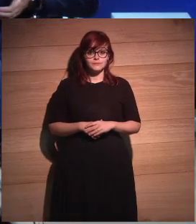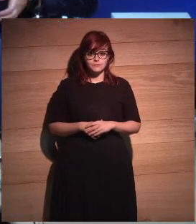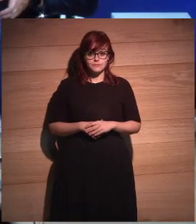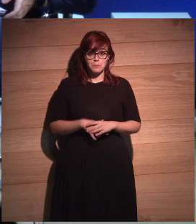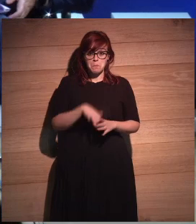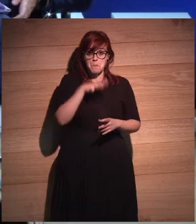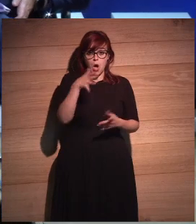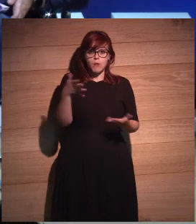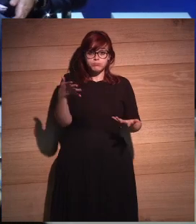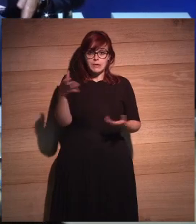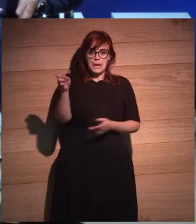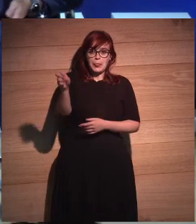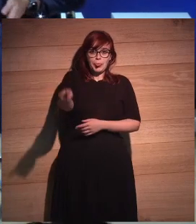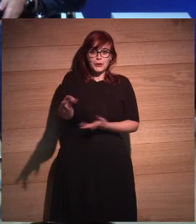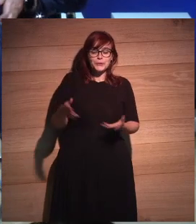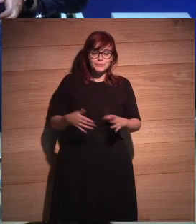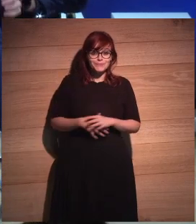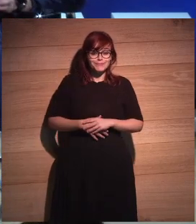Por nada. Tienes razón.